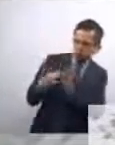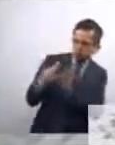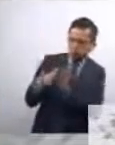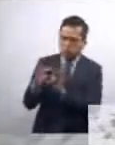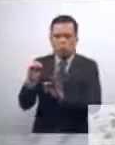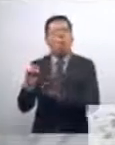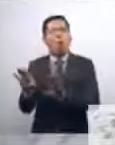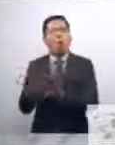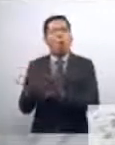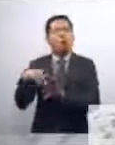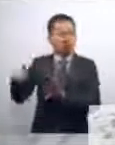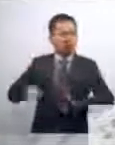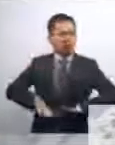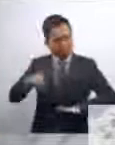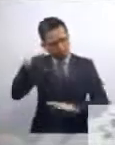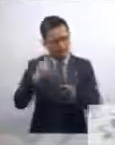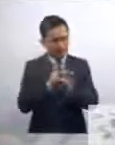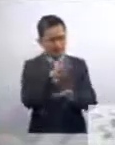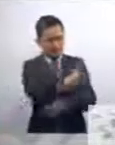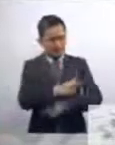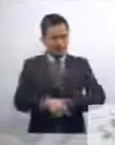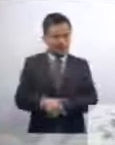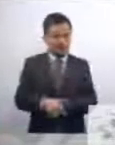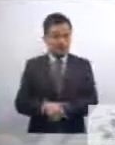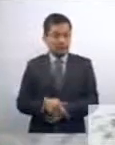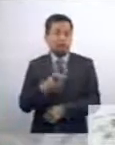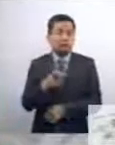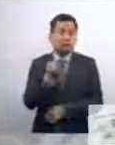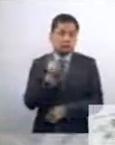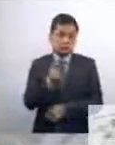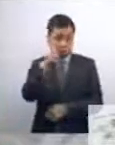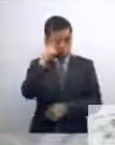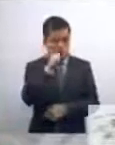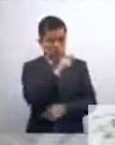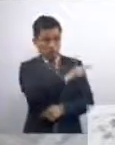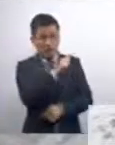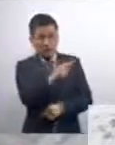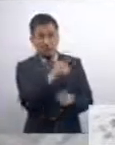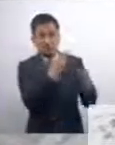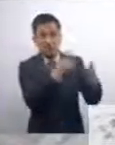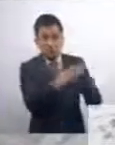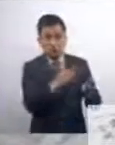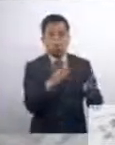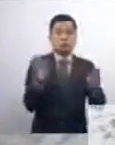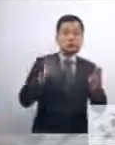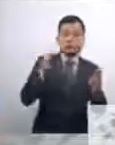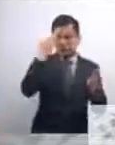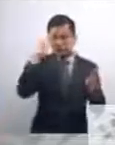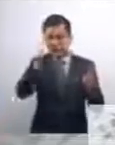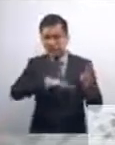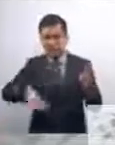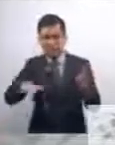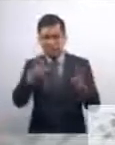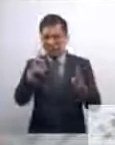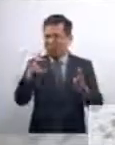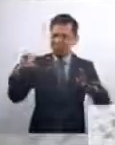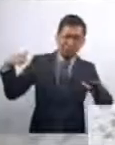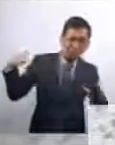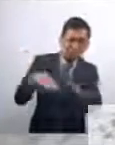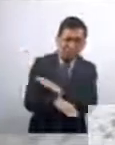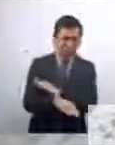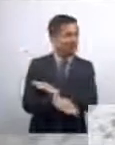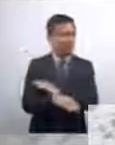responsabilidad financiera de la persona deudora es distinta en tiempos normales o de crecimiento que en crisis.